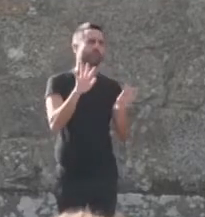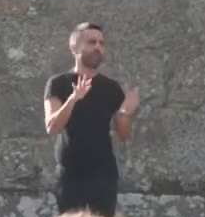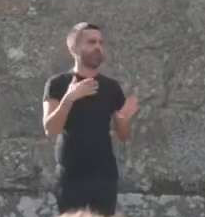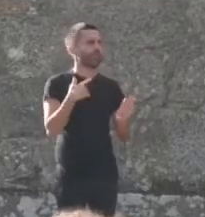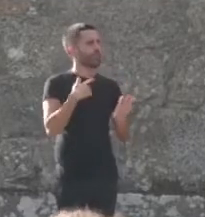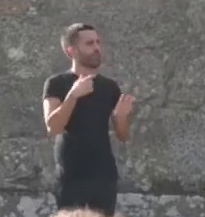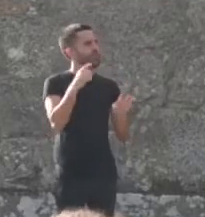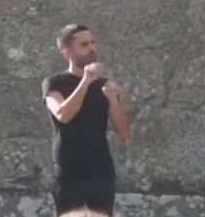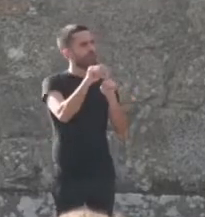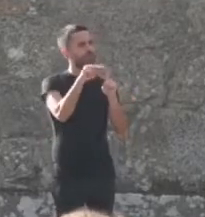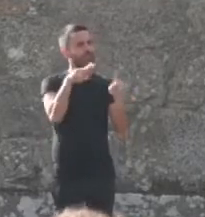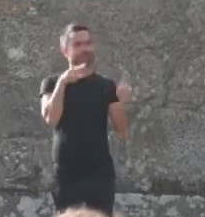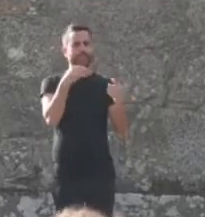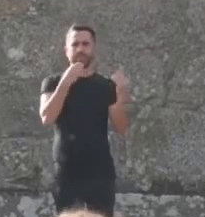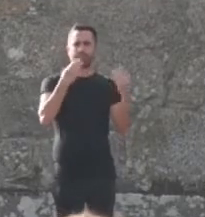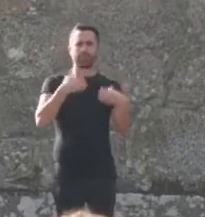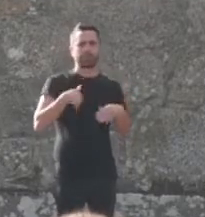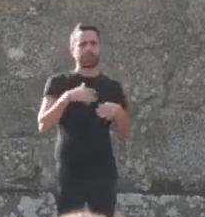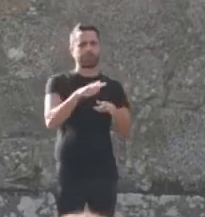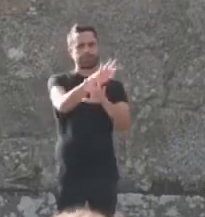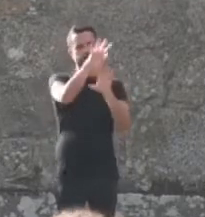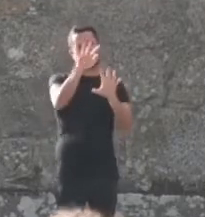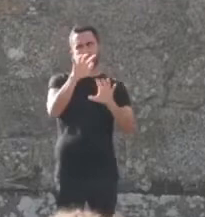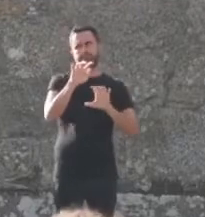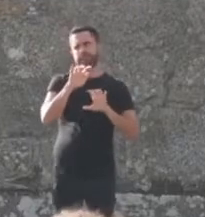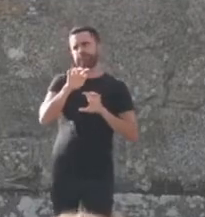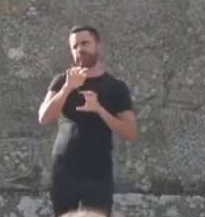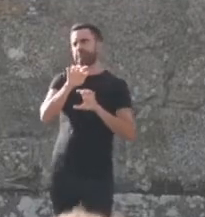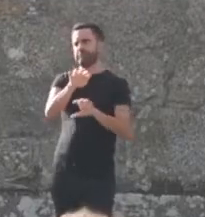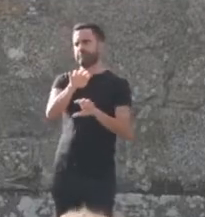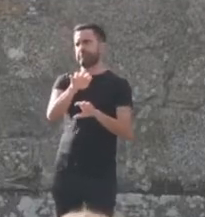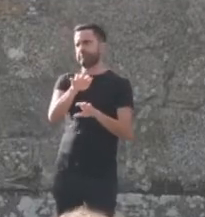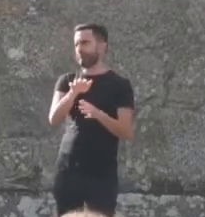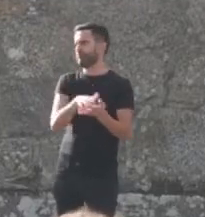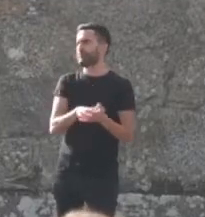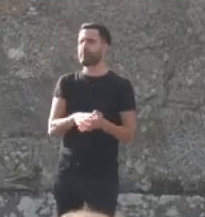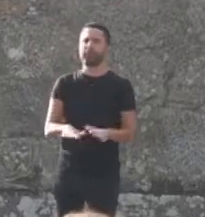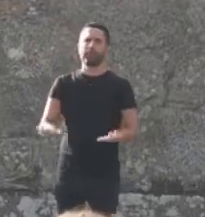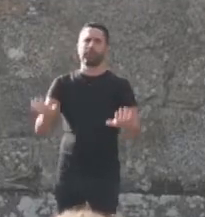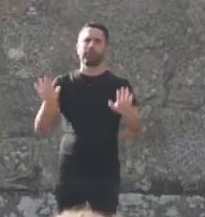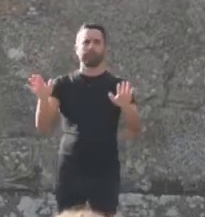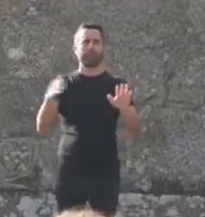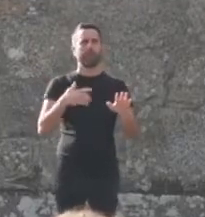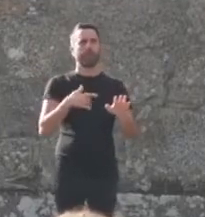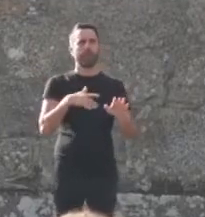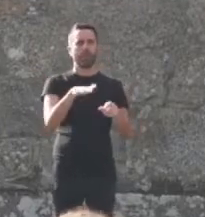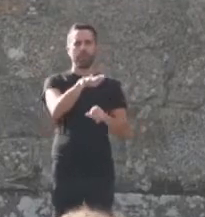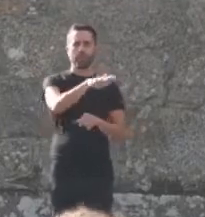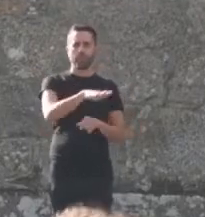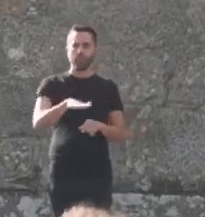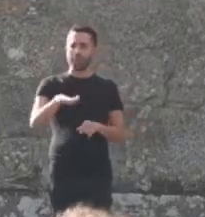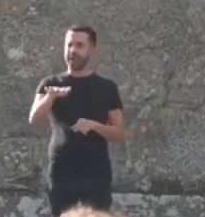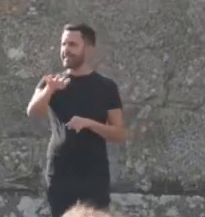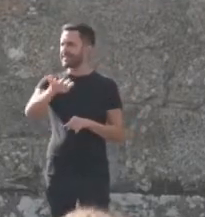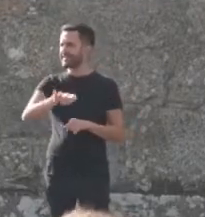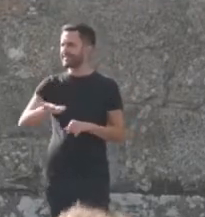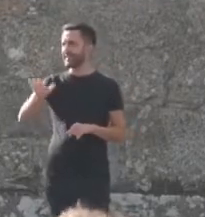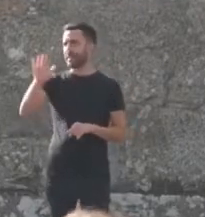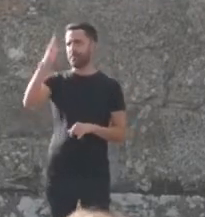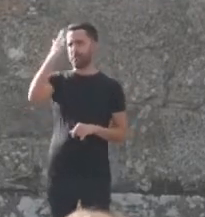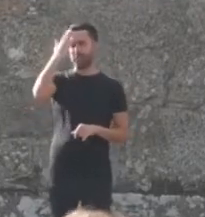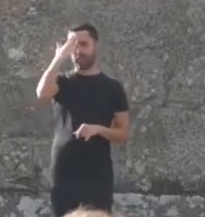cuestionable. Pero claro, os lugares teñen memoria, os